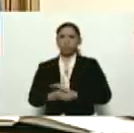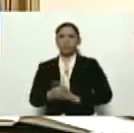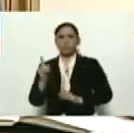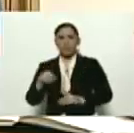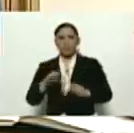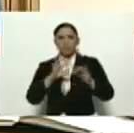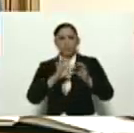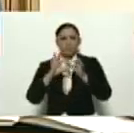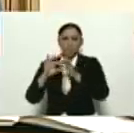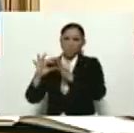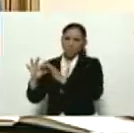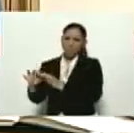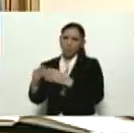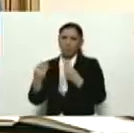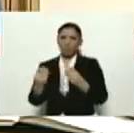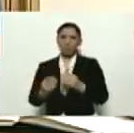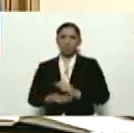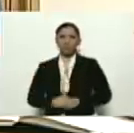concreción